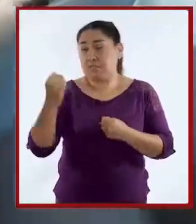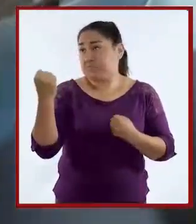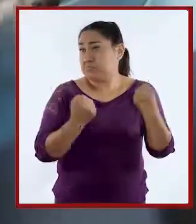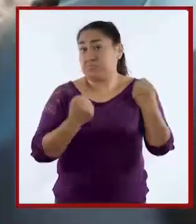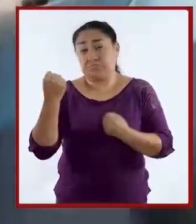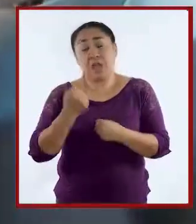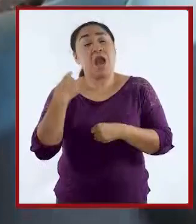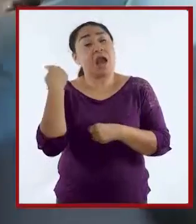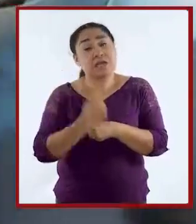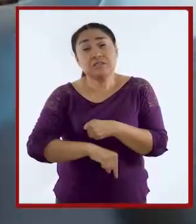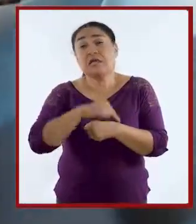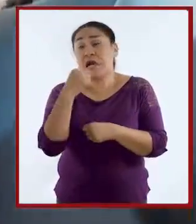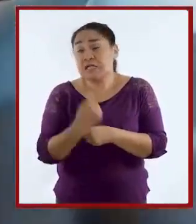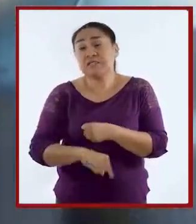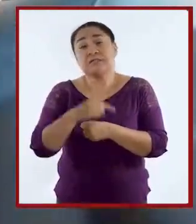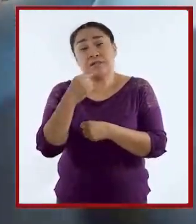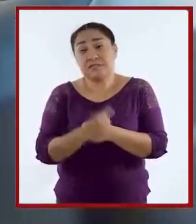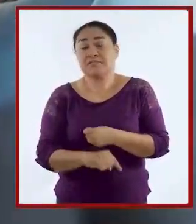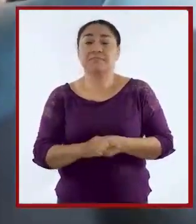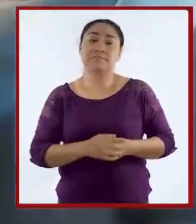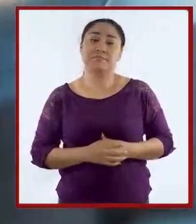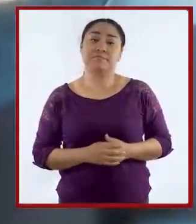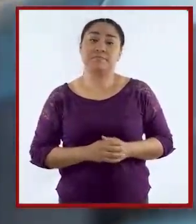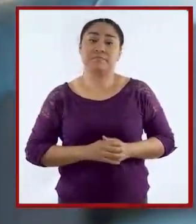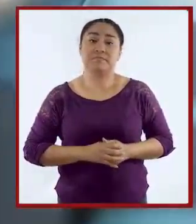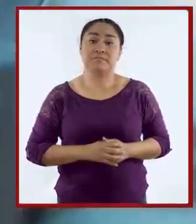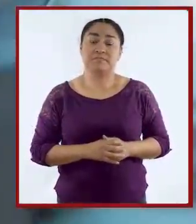camioneta, casi sin parar.